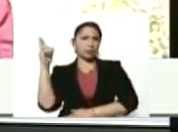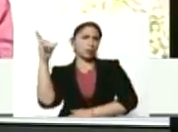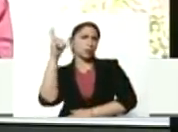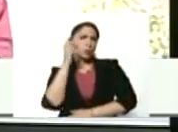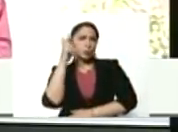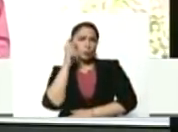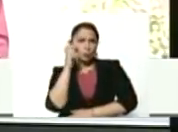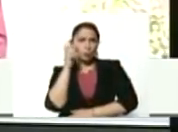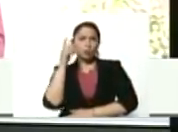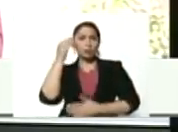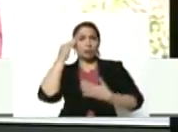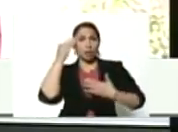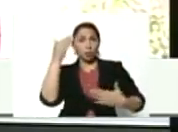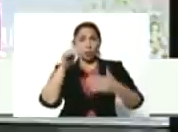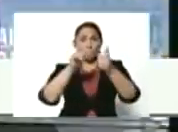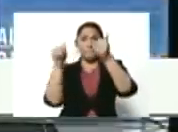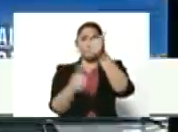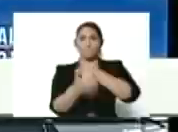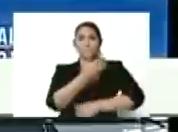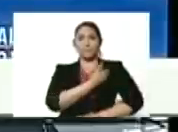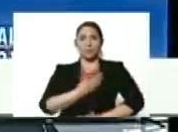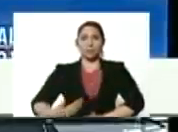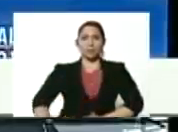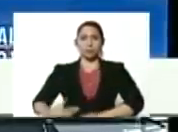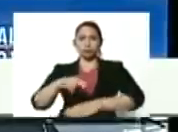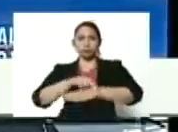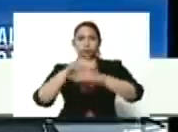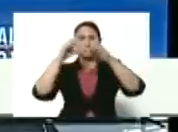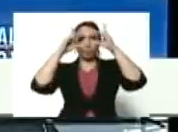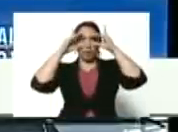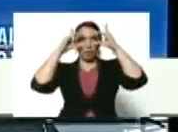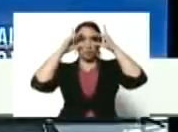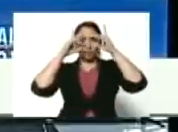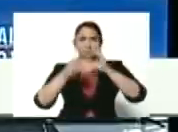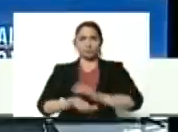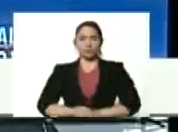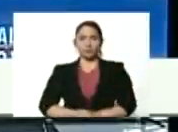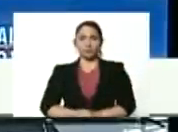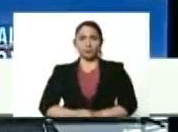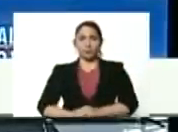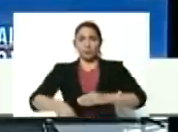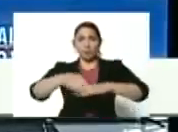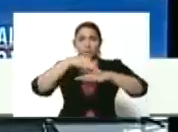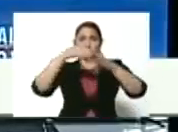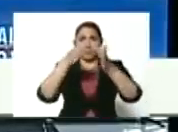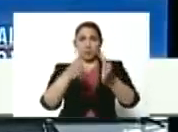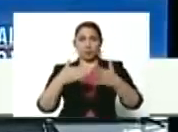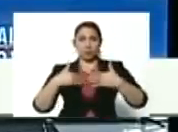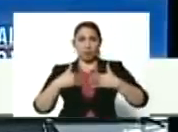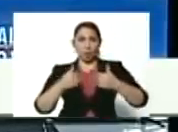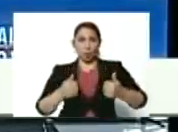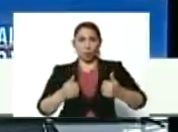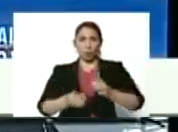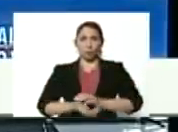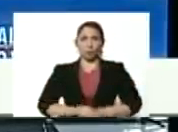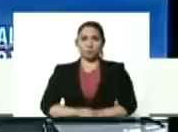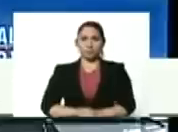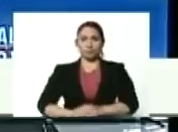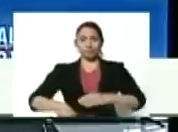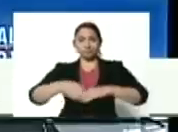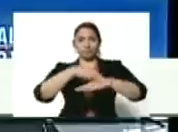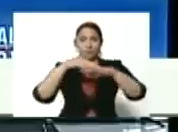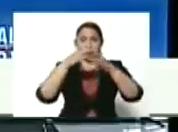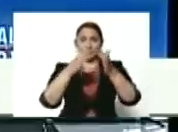la vicepresidenta, doctora Delcy Rodríguez, al ministro de Salud, a la